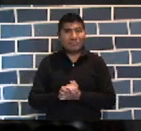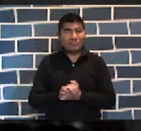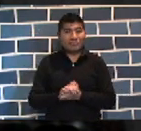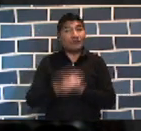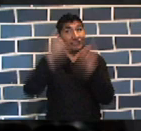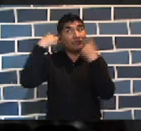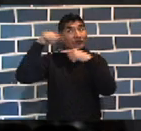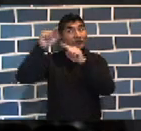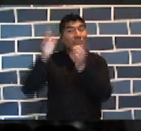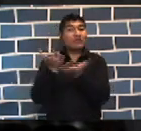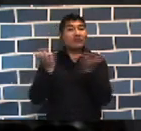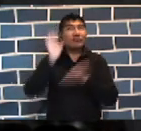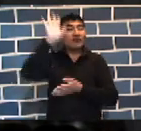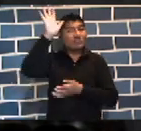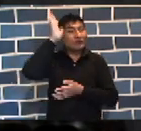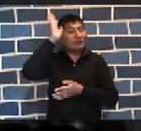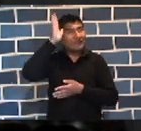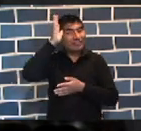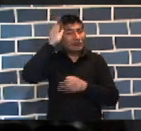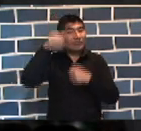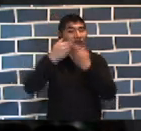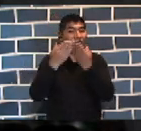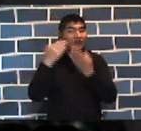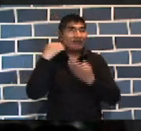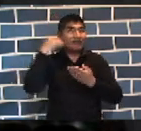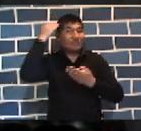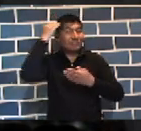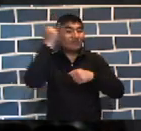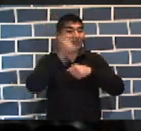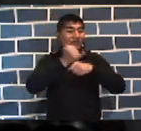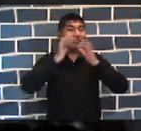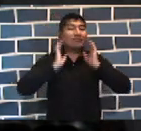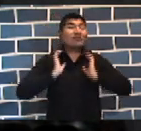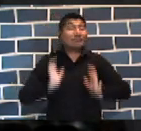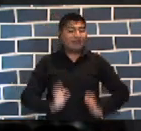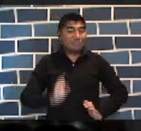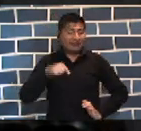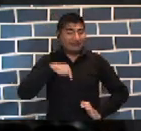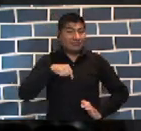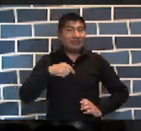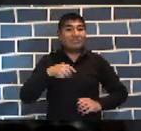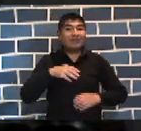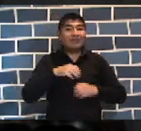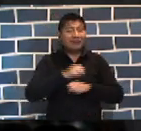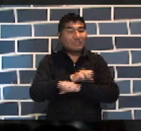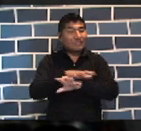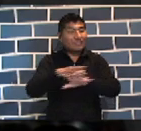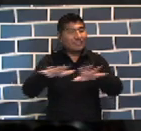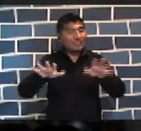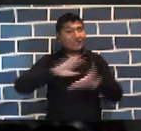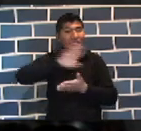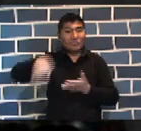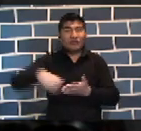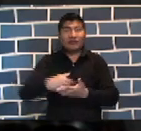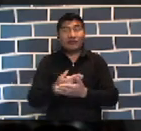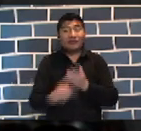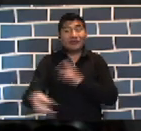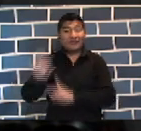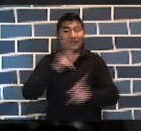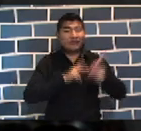Vuelve al Padre como cabeza de la Iglesia, que es su cuerpo y plenitud de aquel que